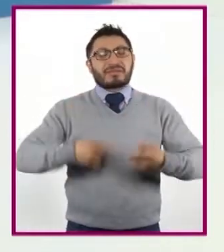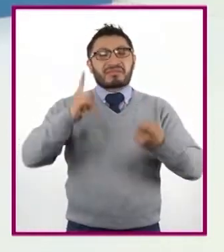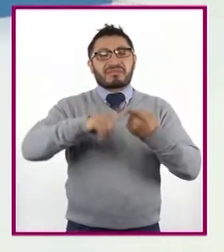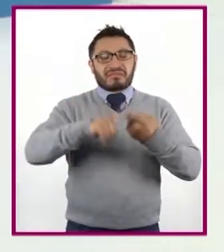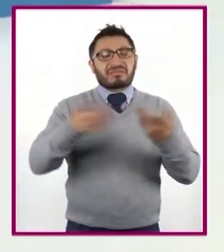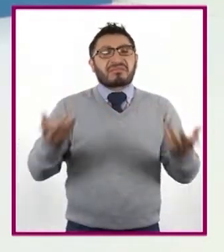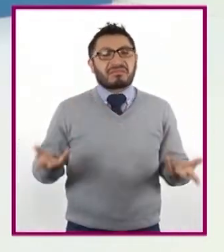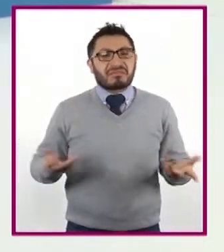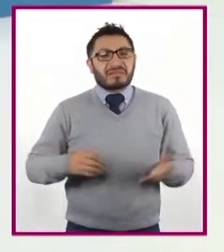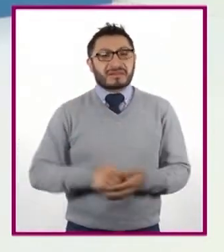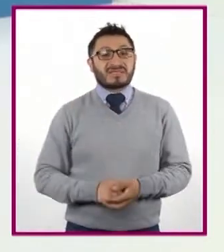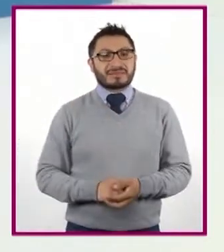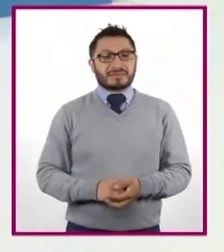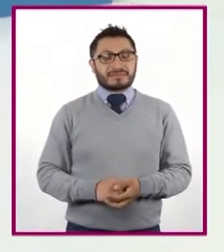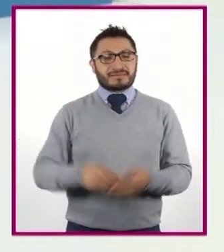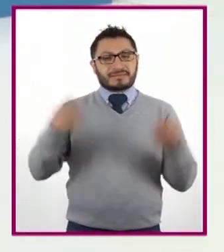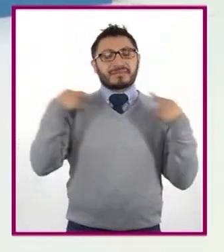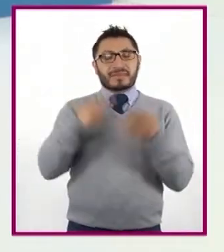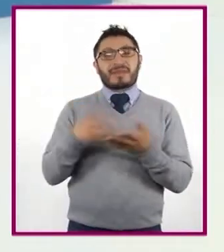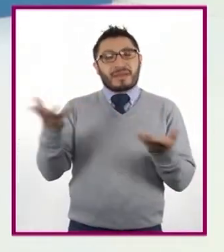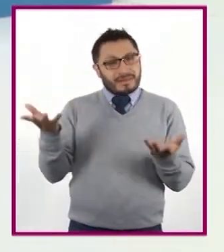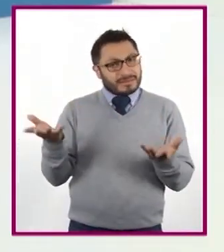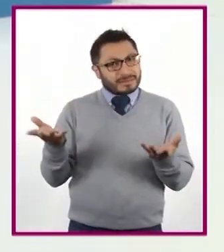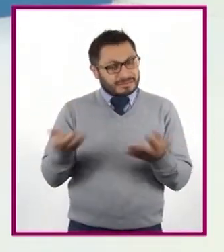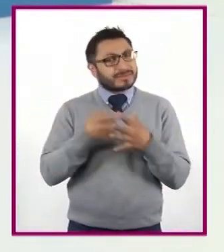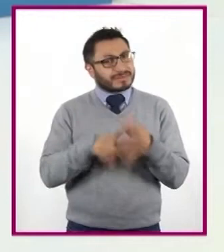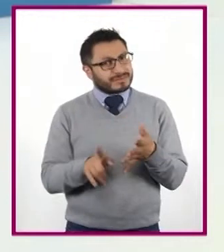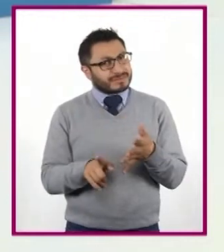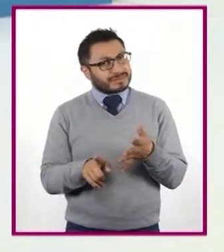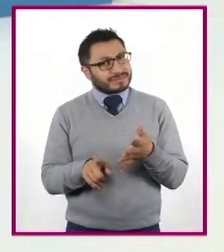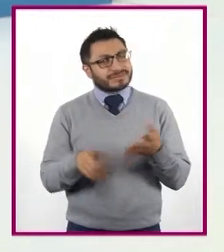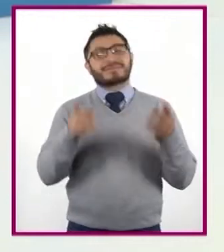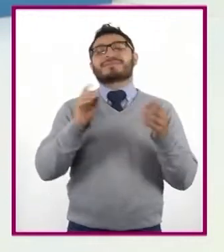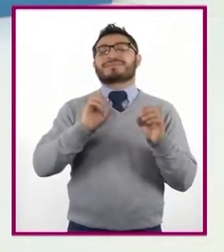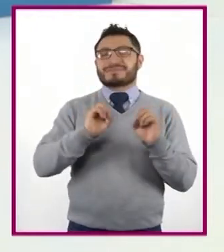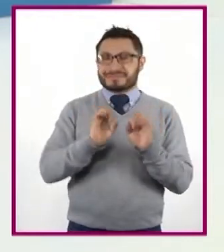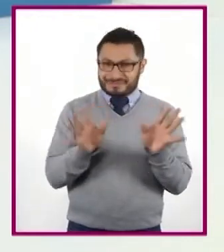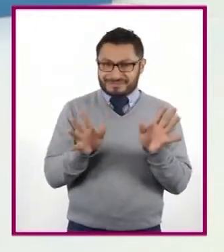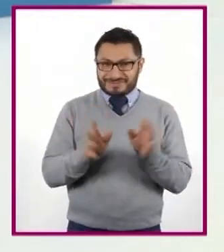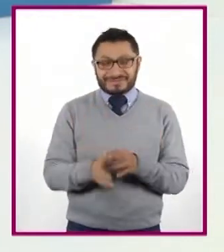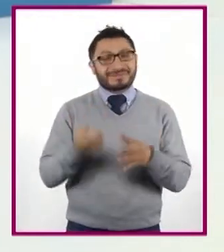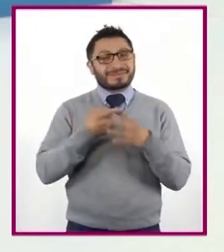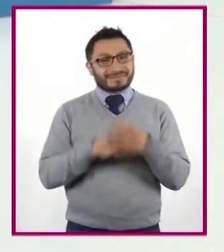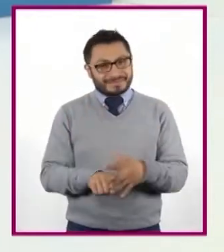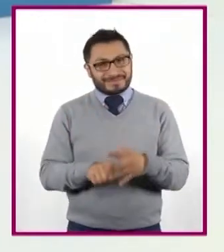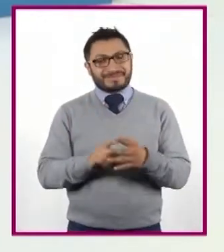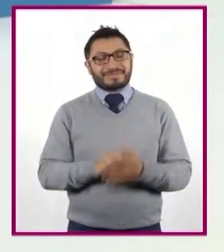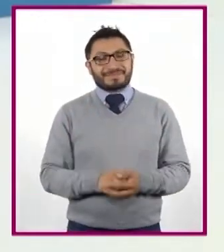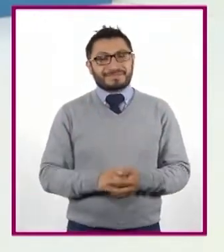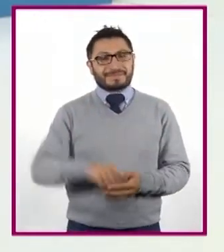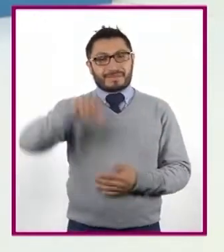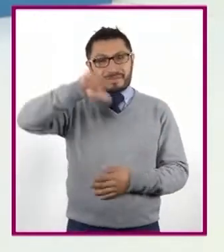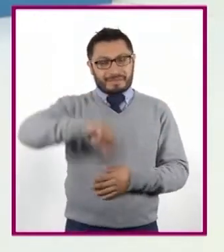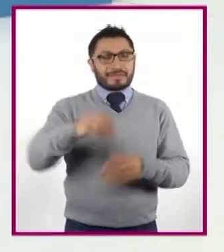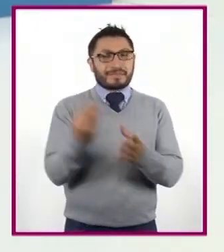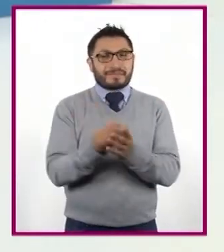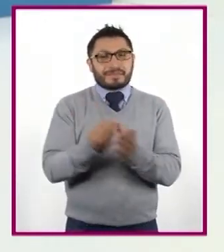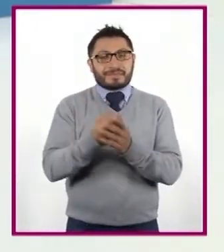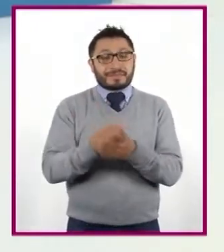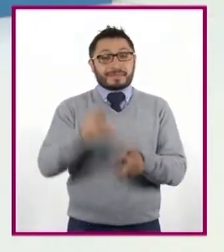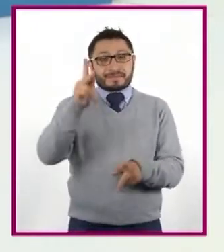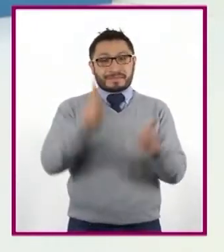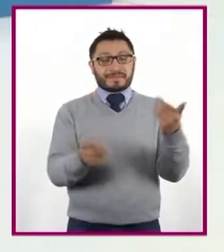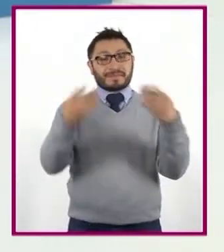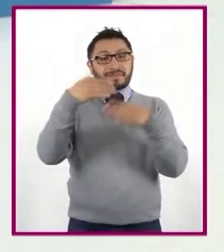jóvenes? Profesora Elizabeth, ¿le parece si ya comenzamos? Claro, empecemos. En esta ocasión